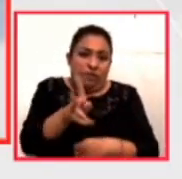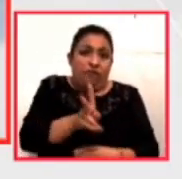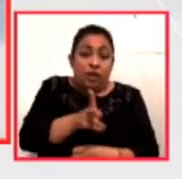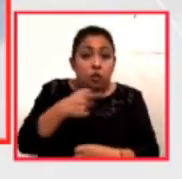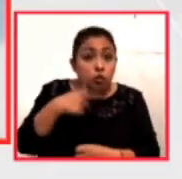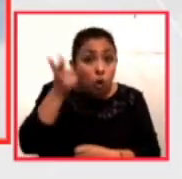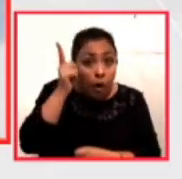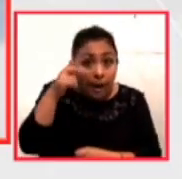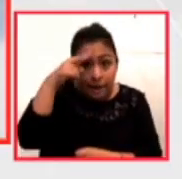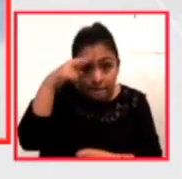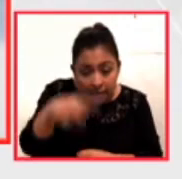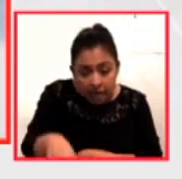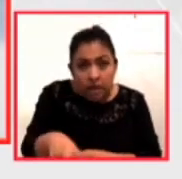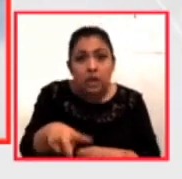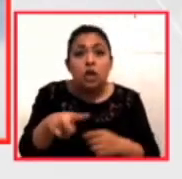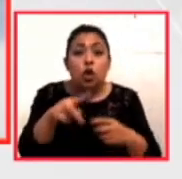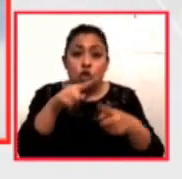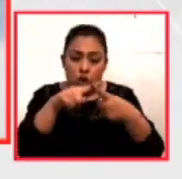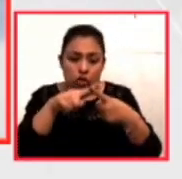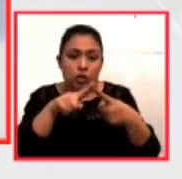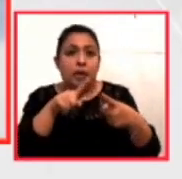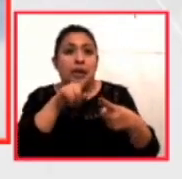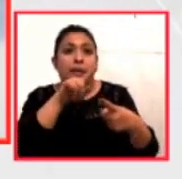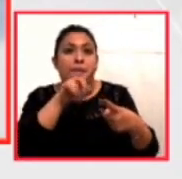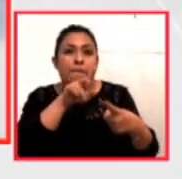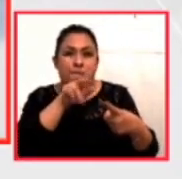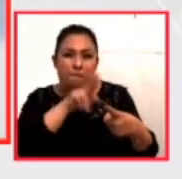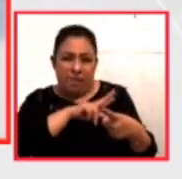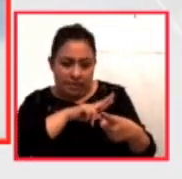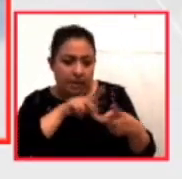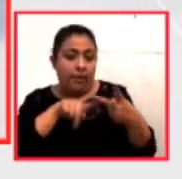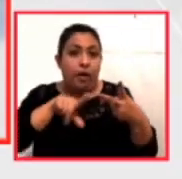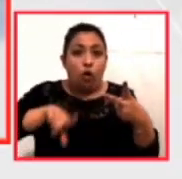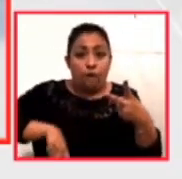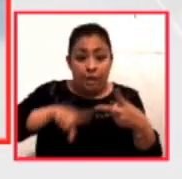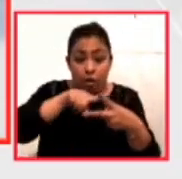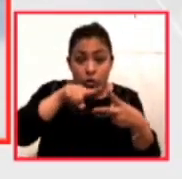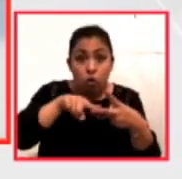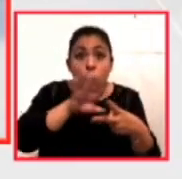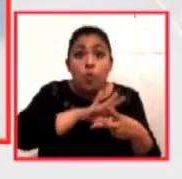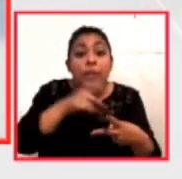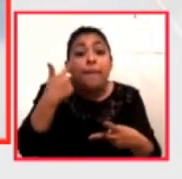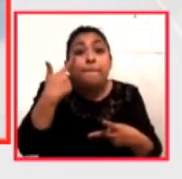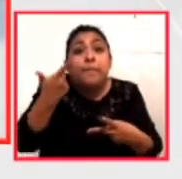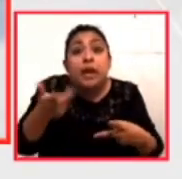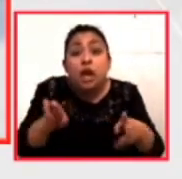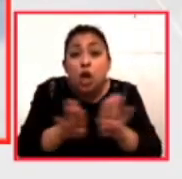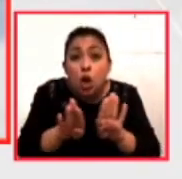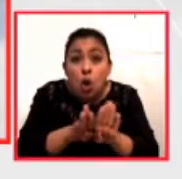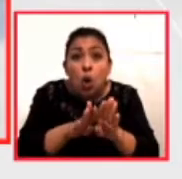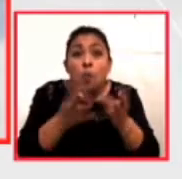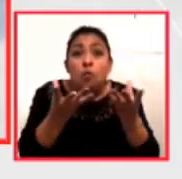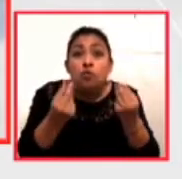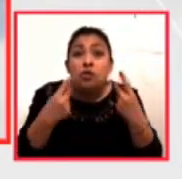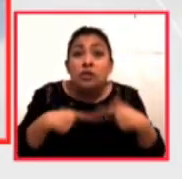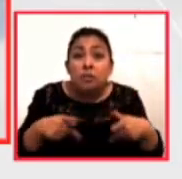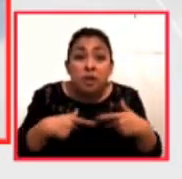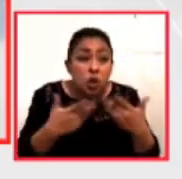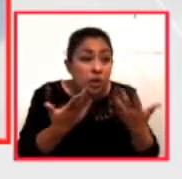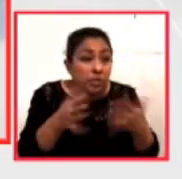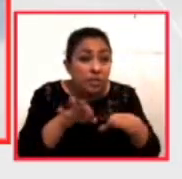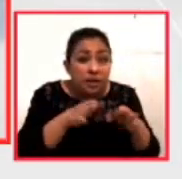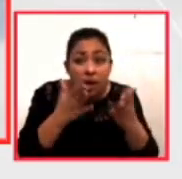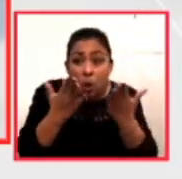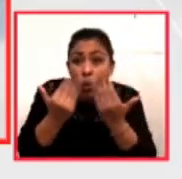tanto la iniciativa privada como el gobierno encuentren una manera para que no se pierdan tantos empleos y de